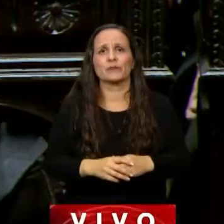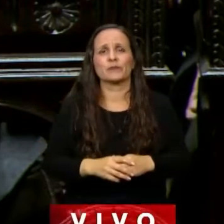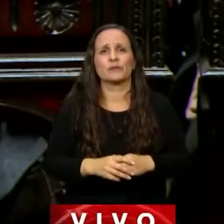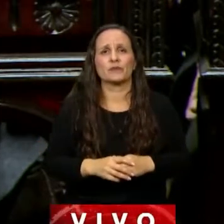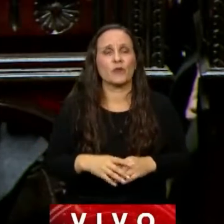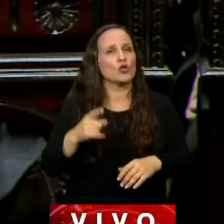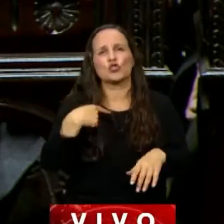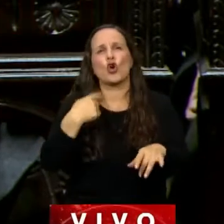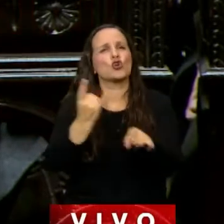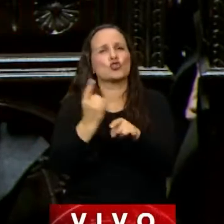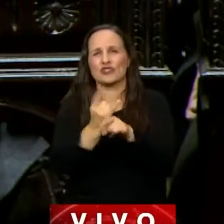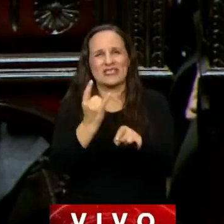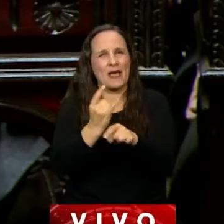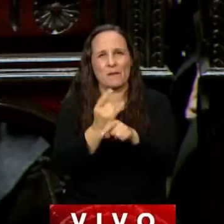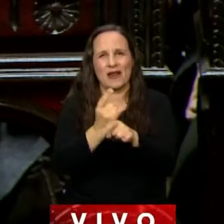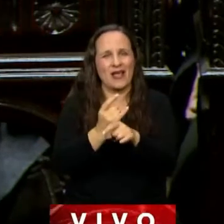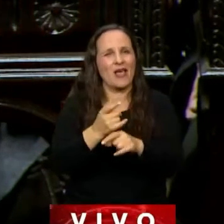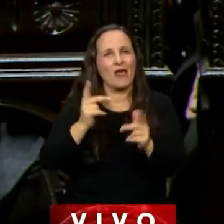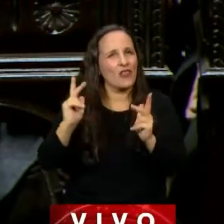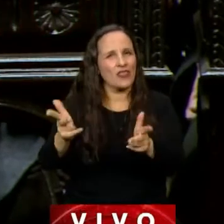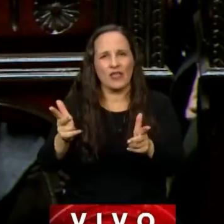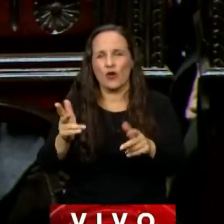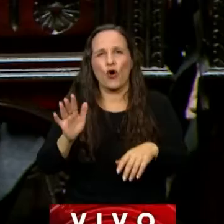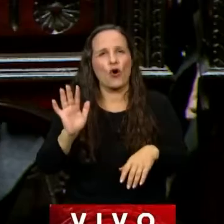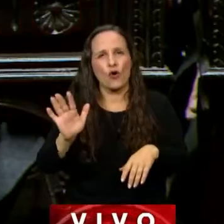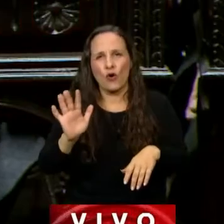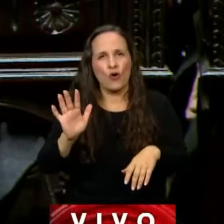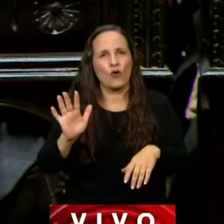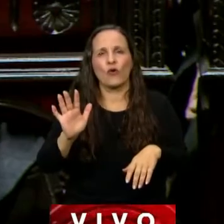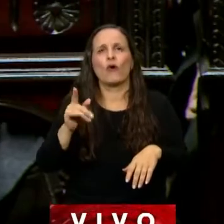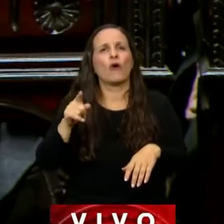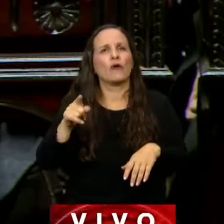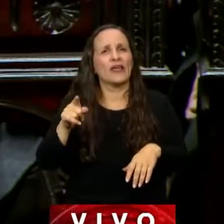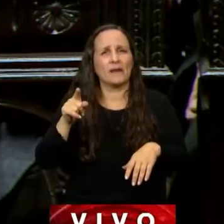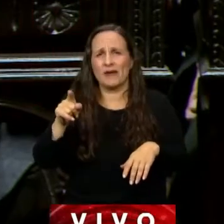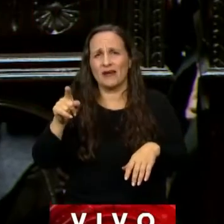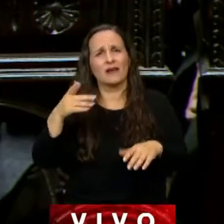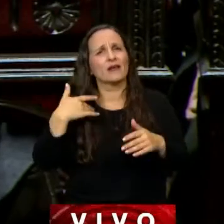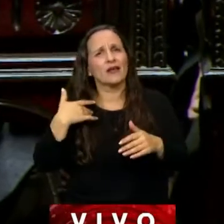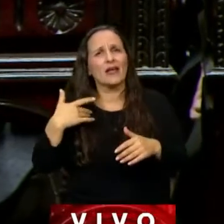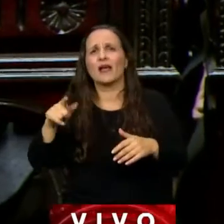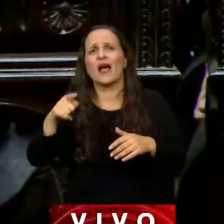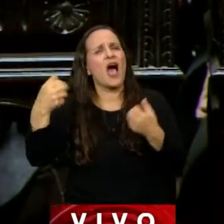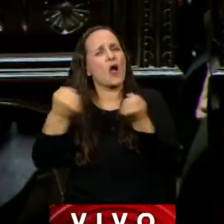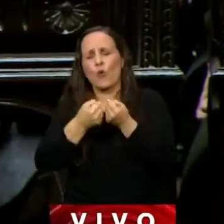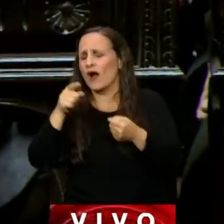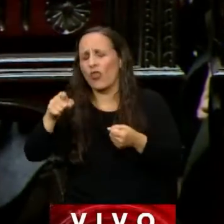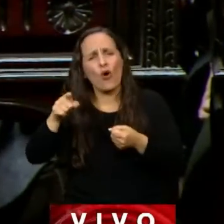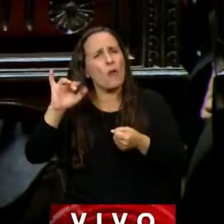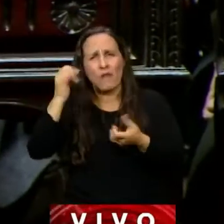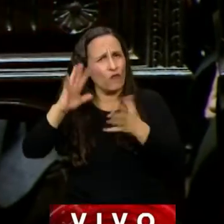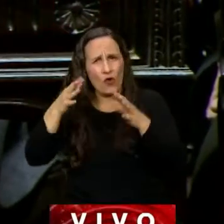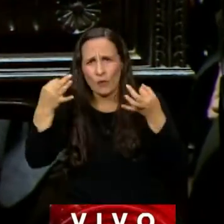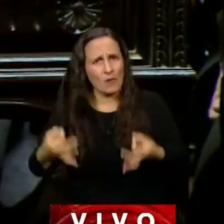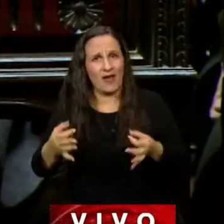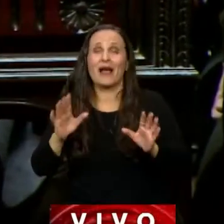Como siempre digo y acabo de decir, creo que logramos el mejor acuerdo posible, aunque nunca vamos a decir